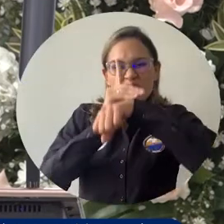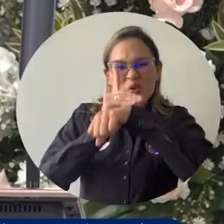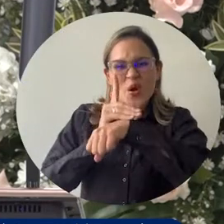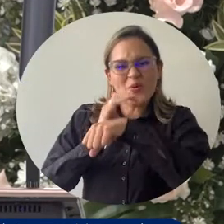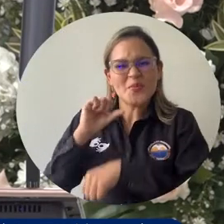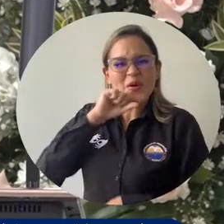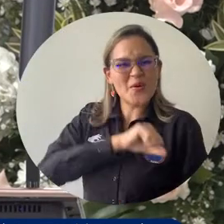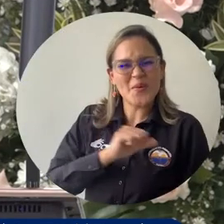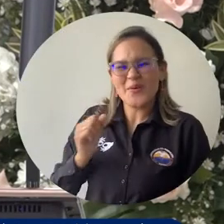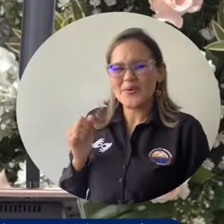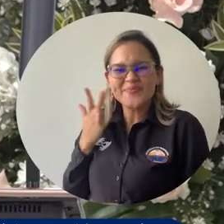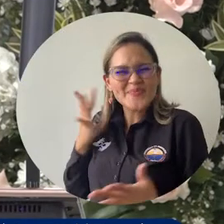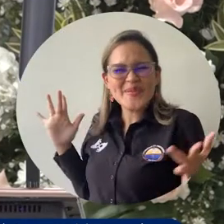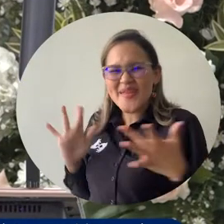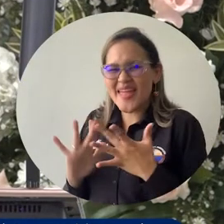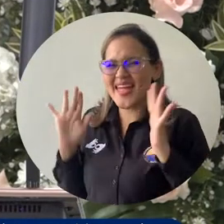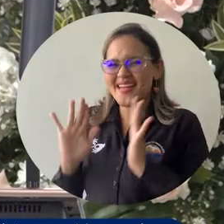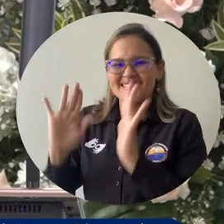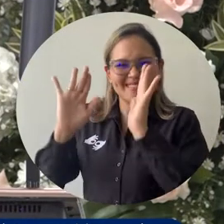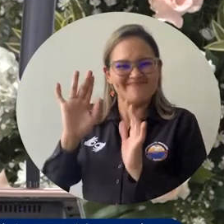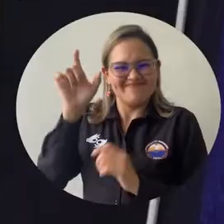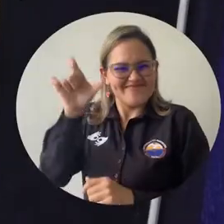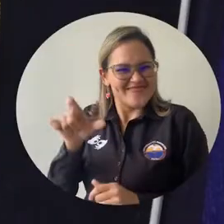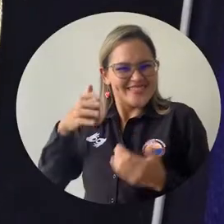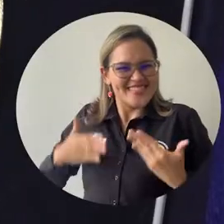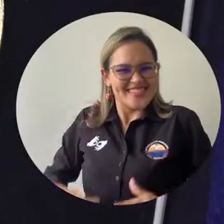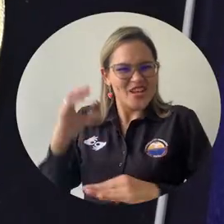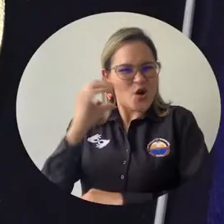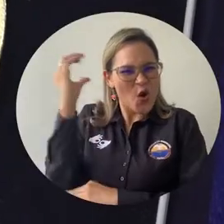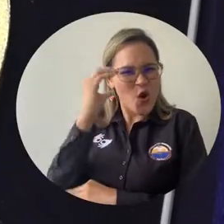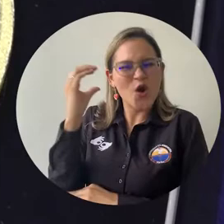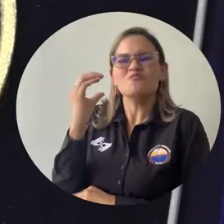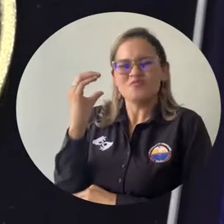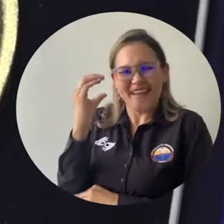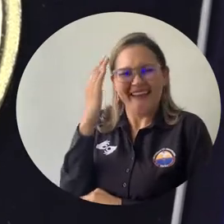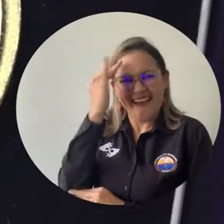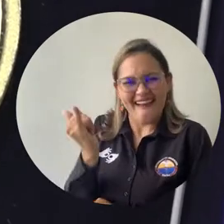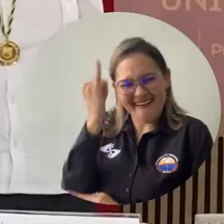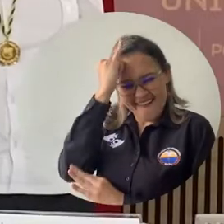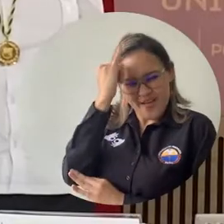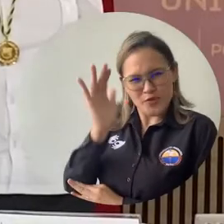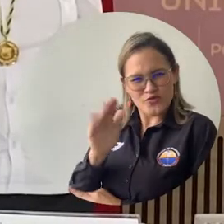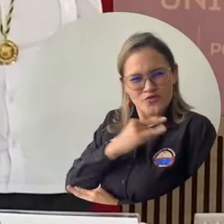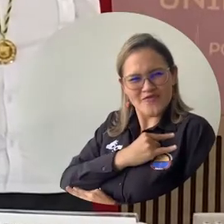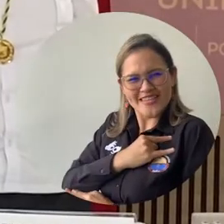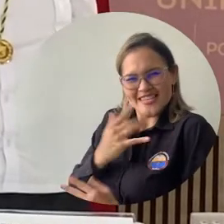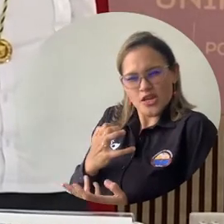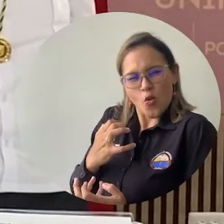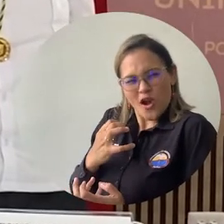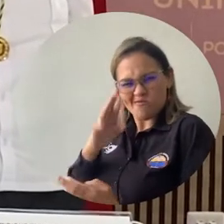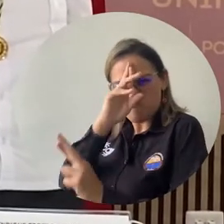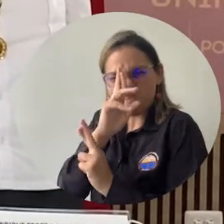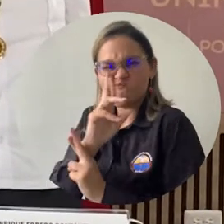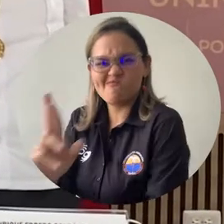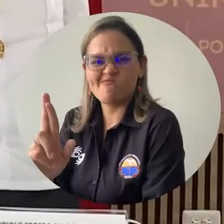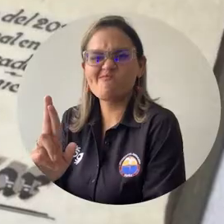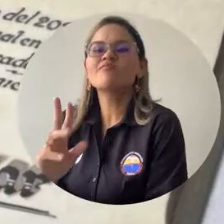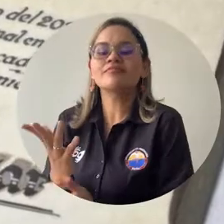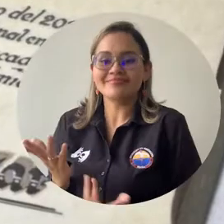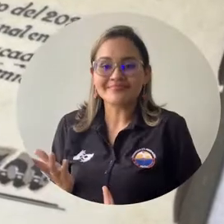El doctor Pablo Vera es uno de esos colombianos que encajan con lujo de detalles en lo que la Academia quiere reconocer con